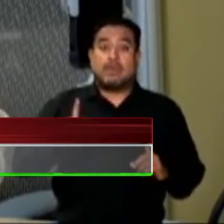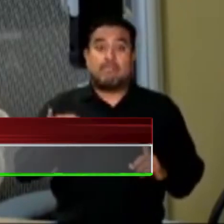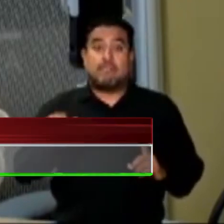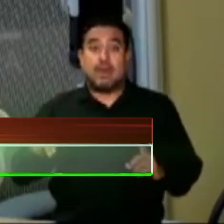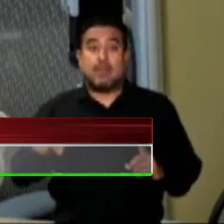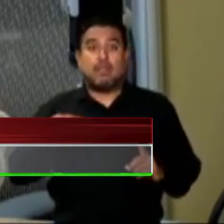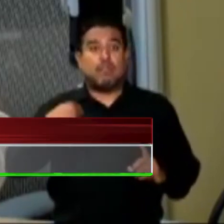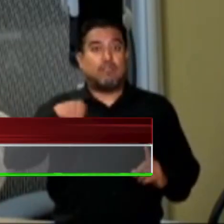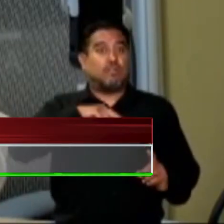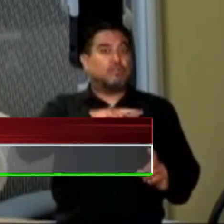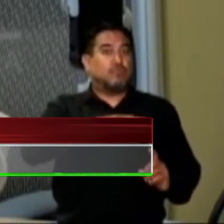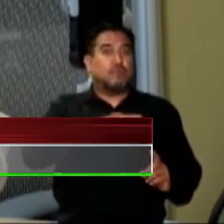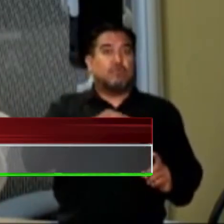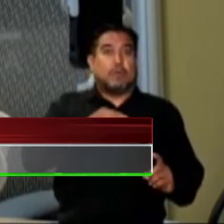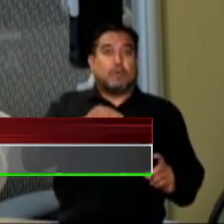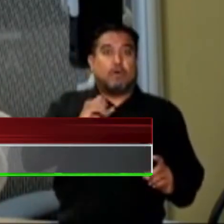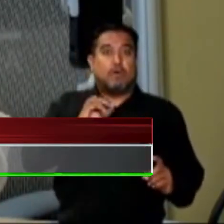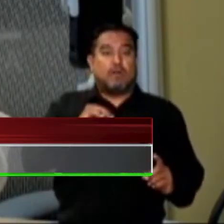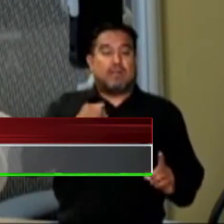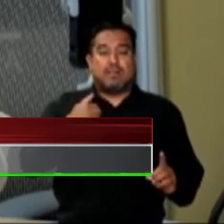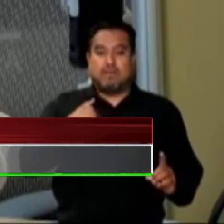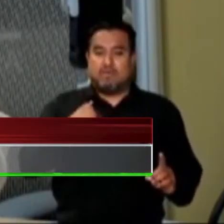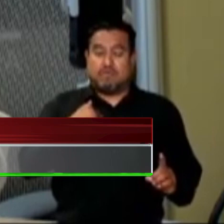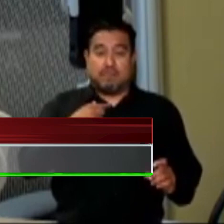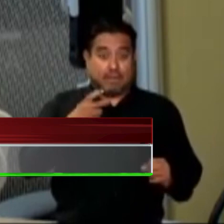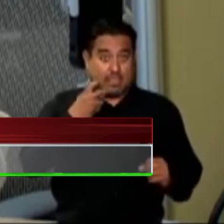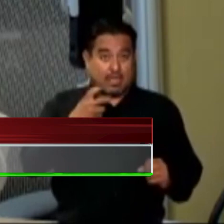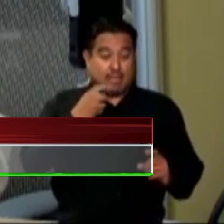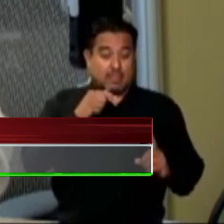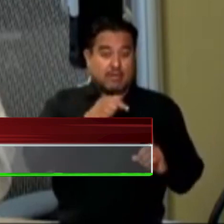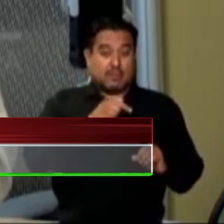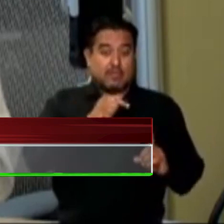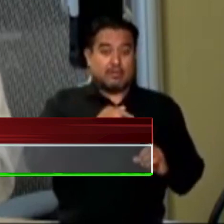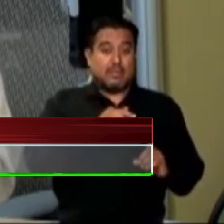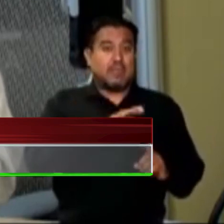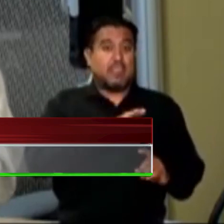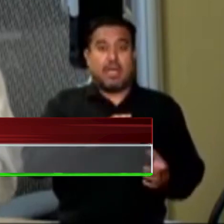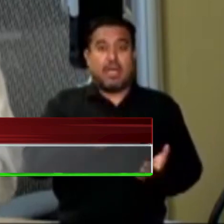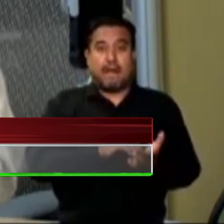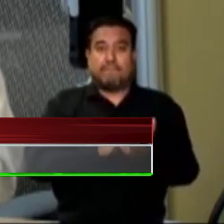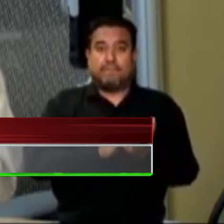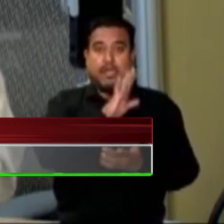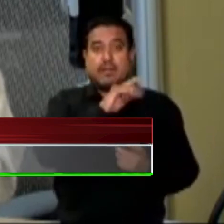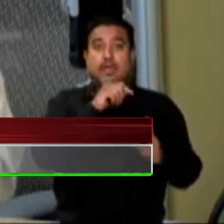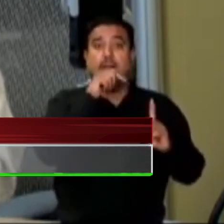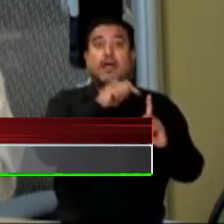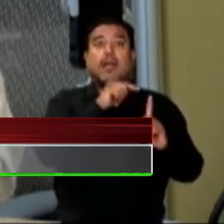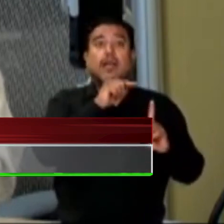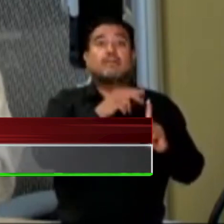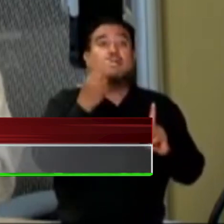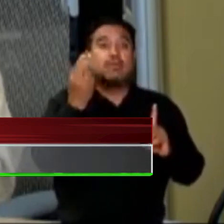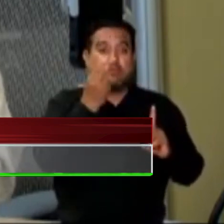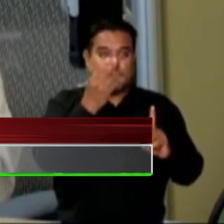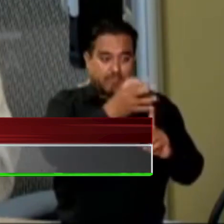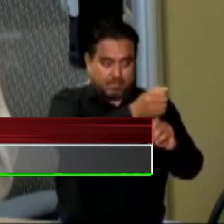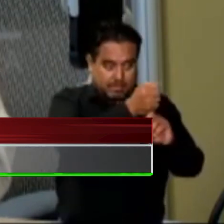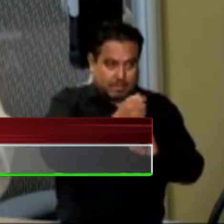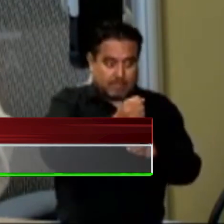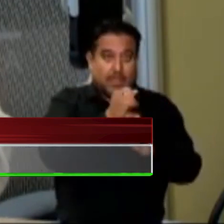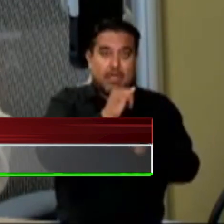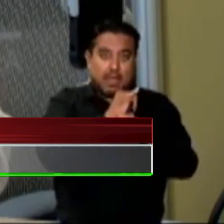Para nosotras y para nosotros, el fiscal Samarripa tiene que irse investigado, tiene que